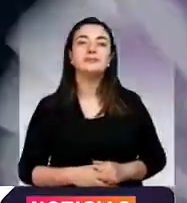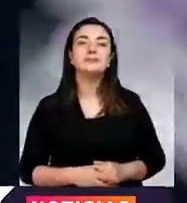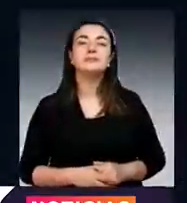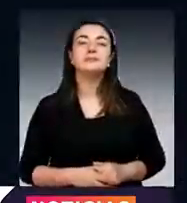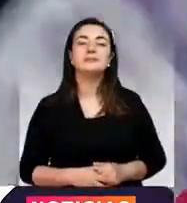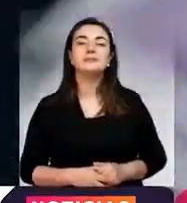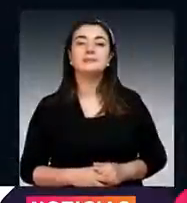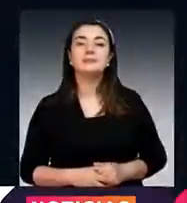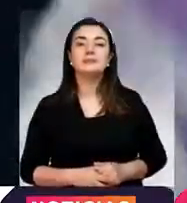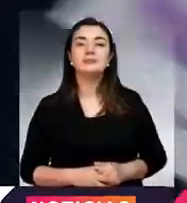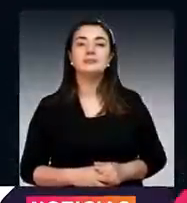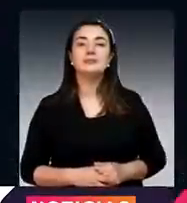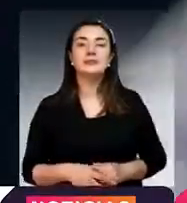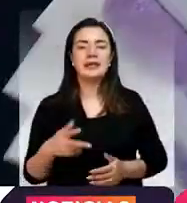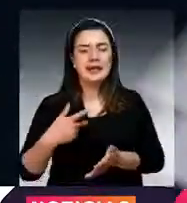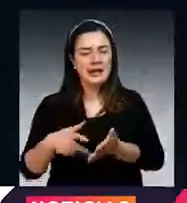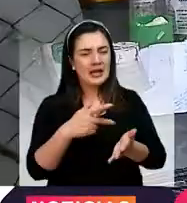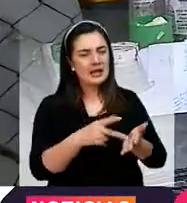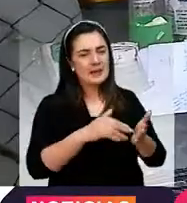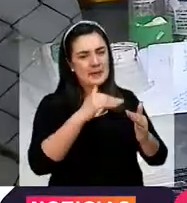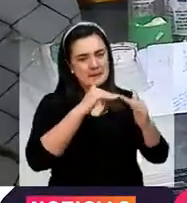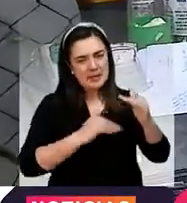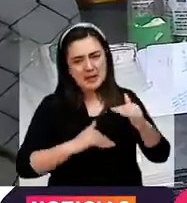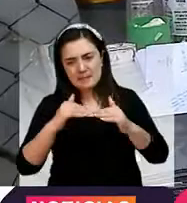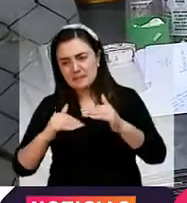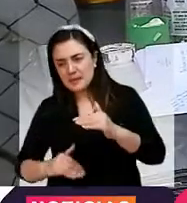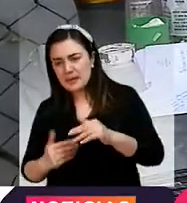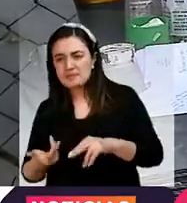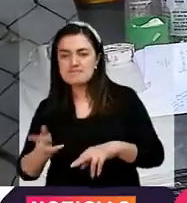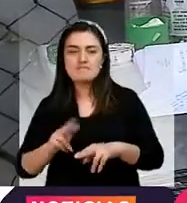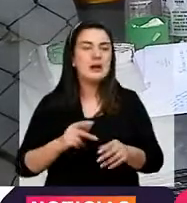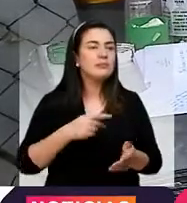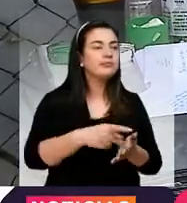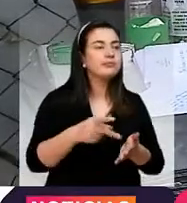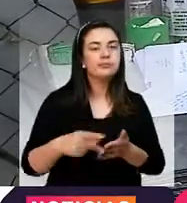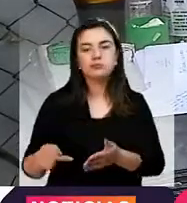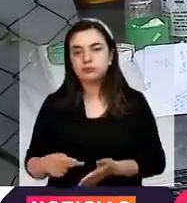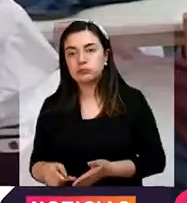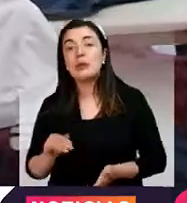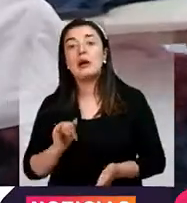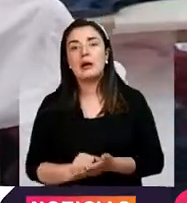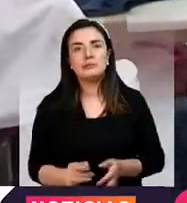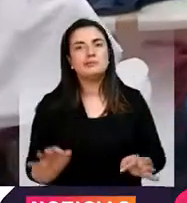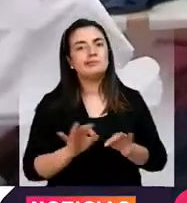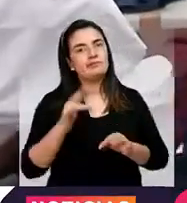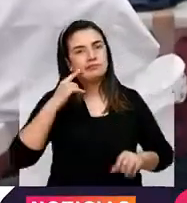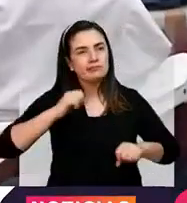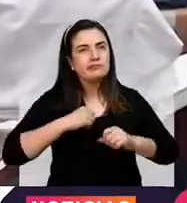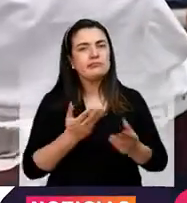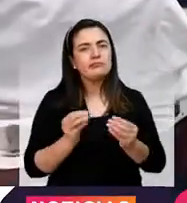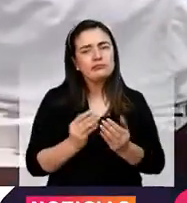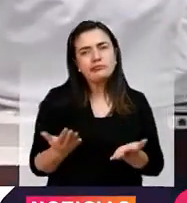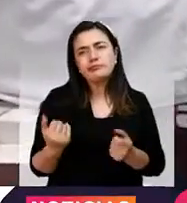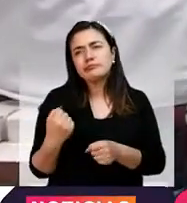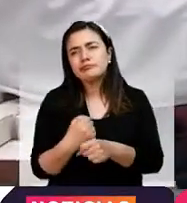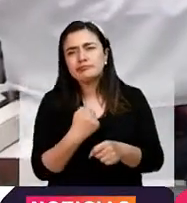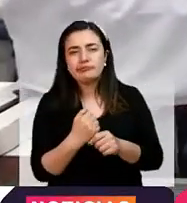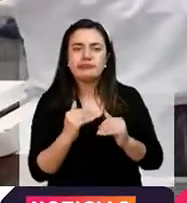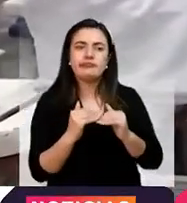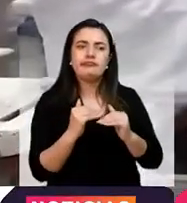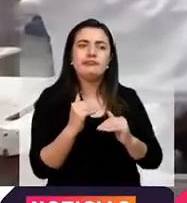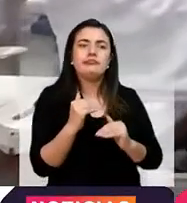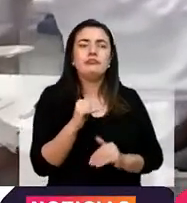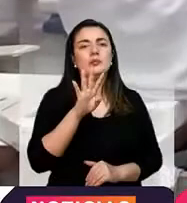Disminuyen los gastos de funcionamiento y aumenta la inversión. Hay un gran reto para aumentar la productividad y acercarse al menos a un crecimiento potencial del